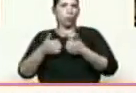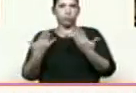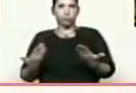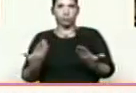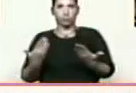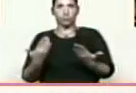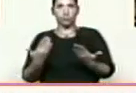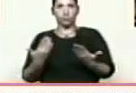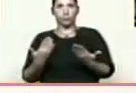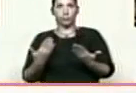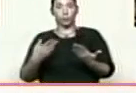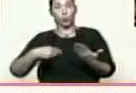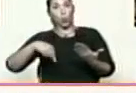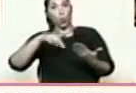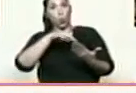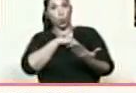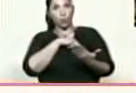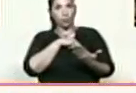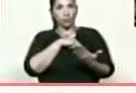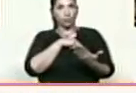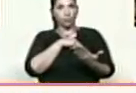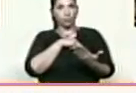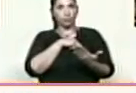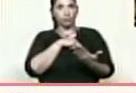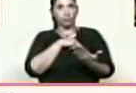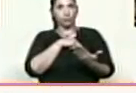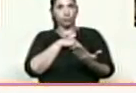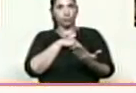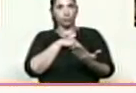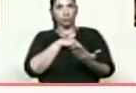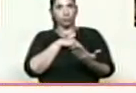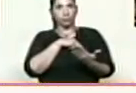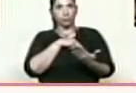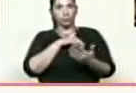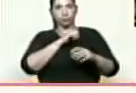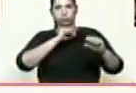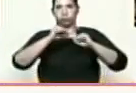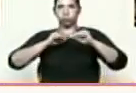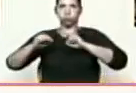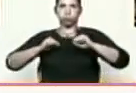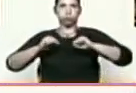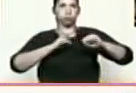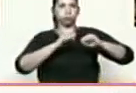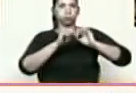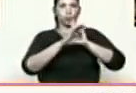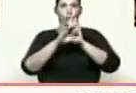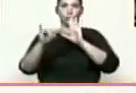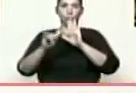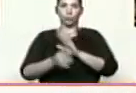es que nosotros podemos activar una constituyente.